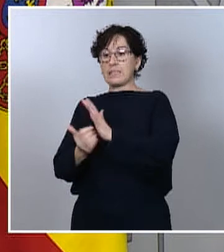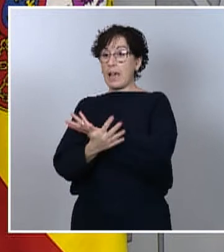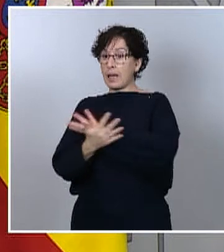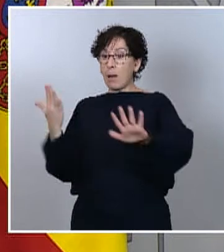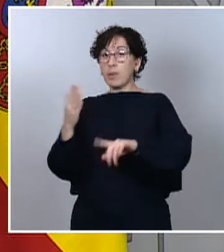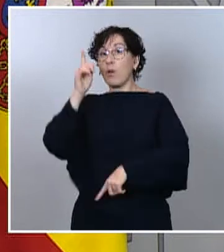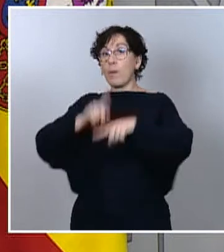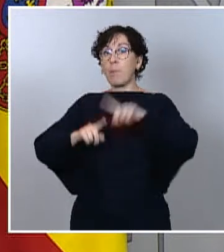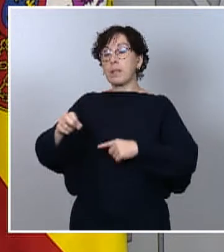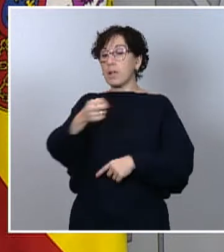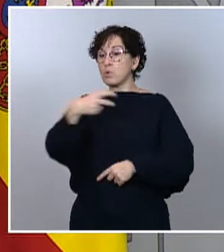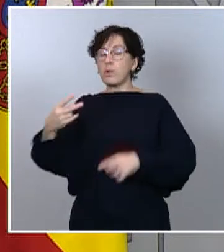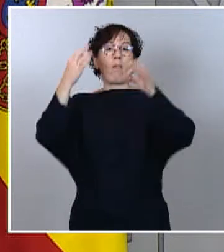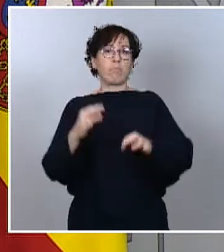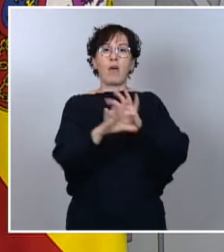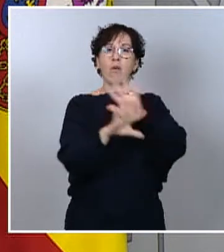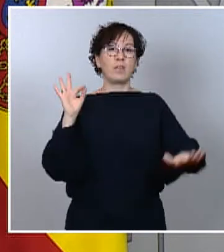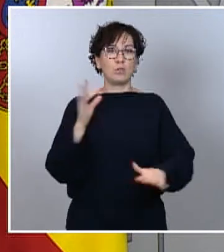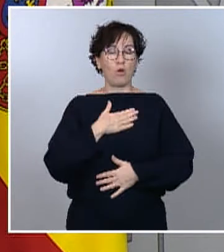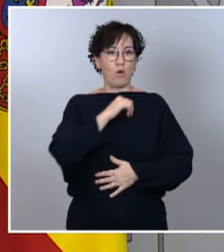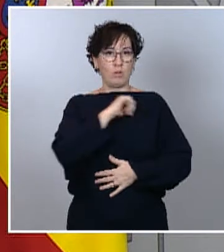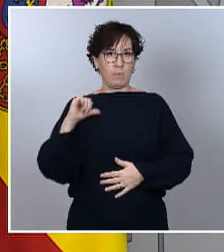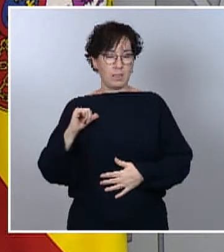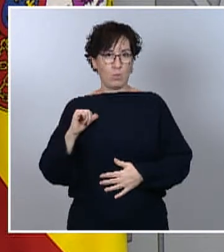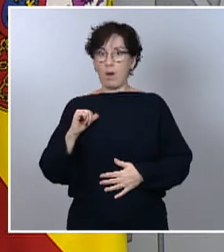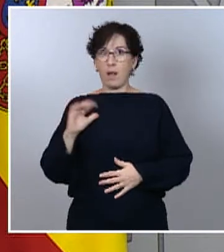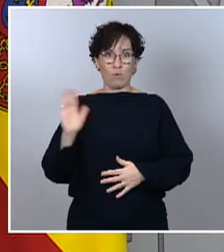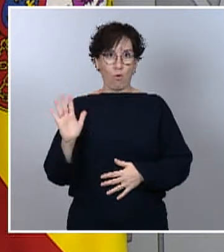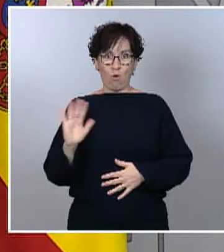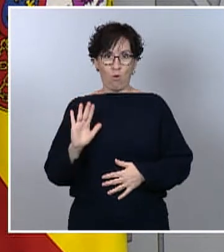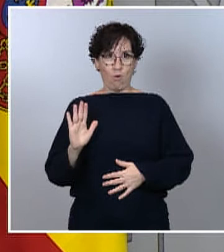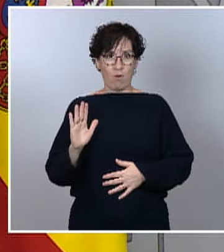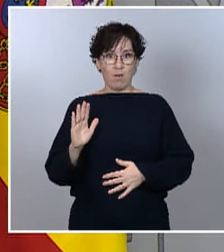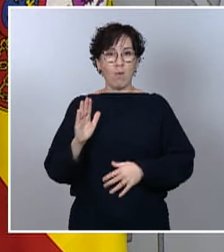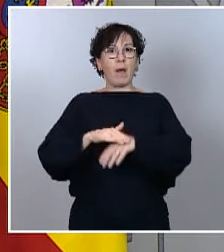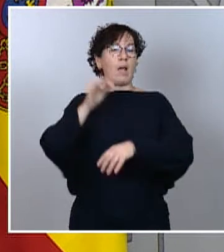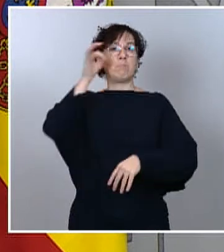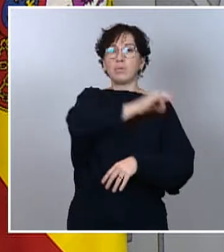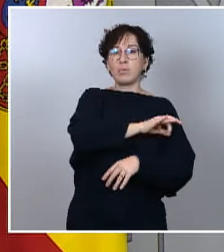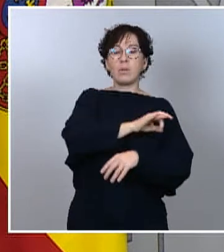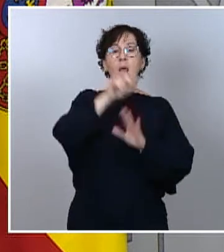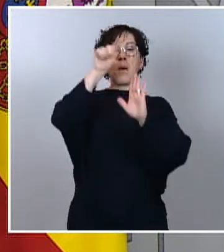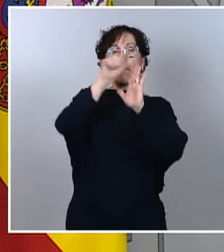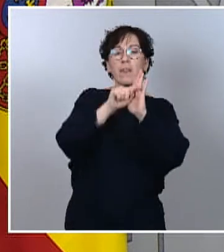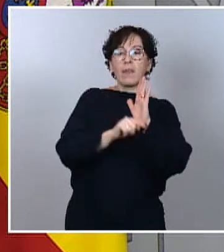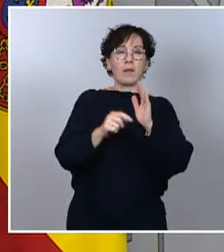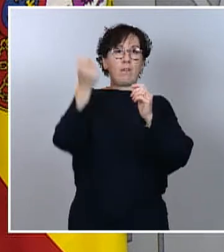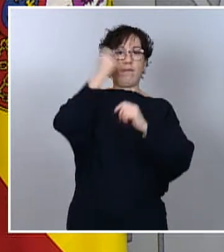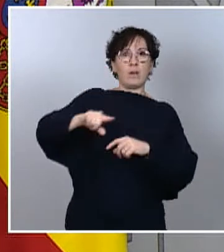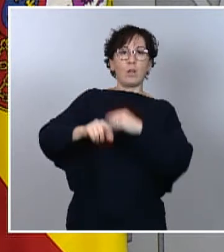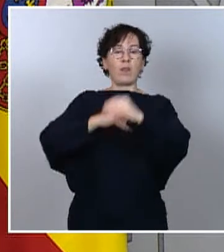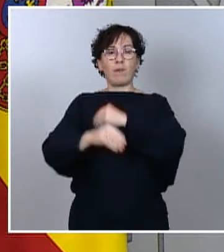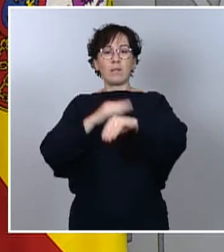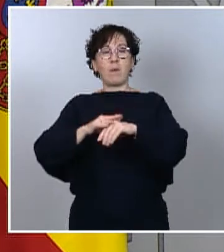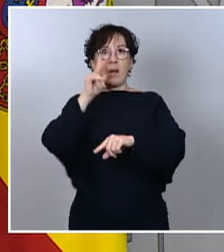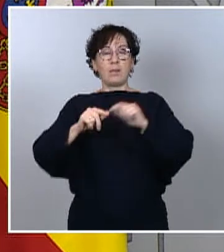para evitar aquellas medidas que sabemos que son útiles para evitar la propagación del virus.